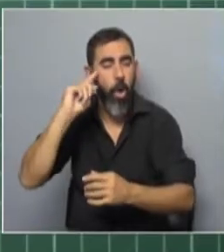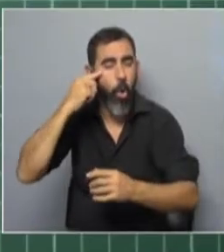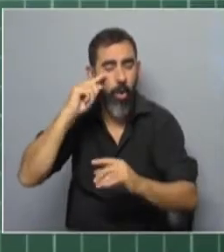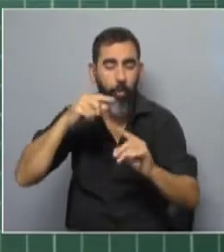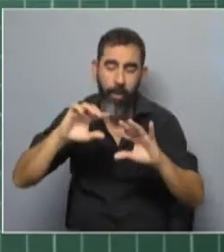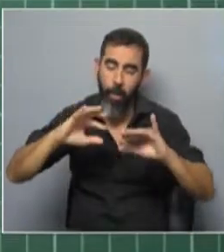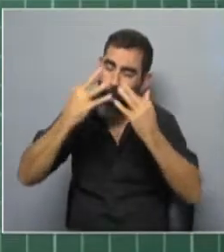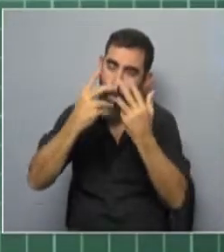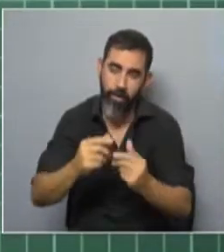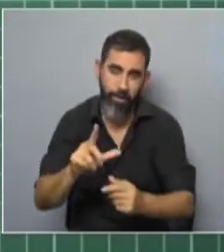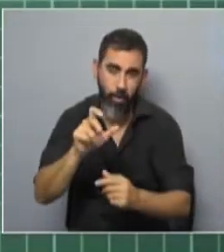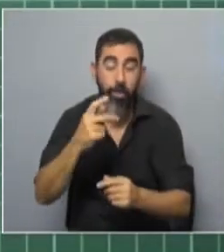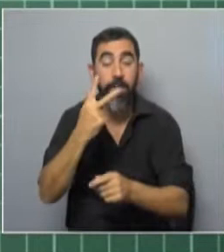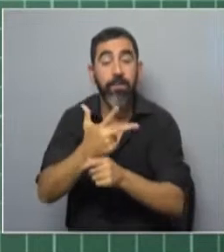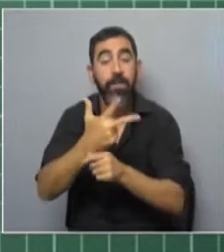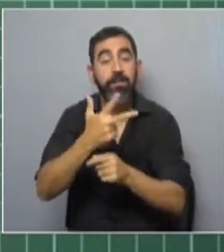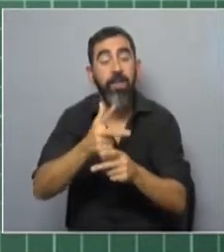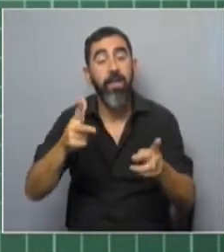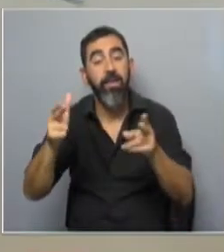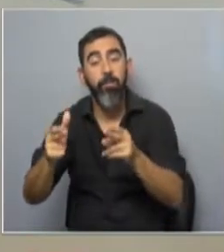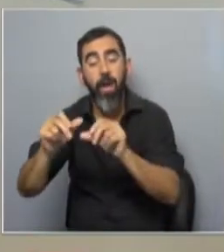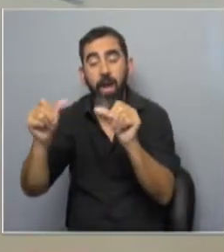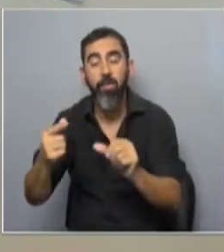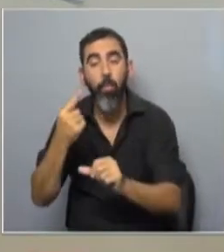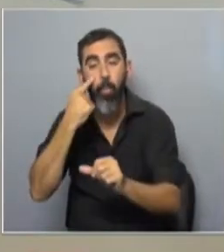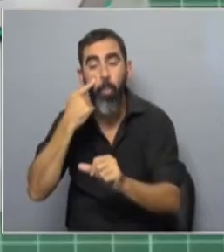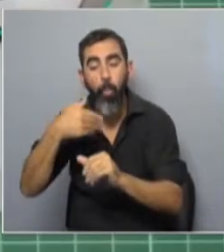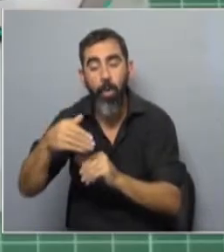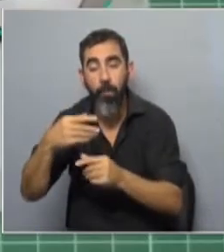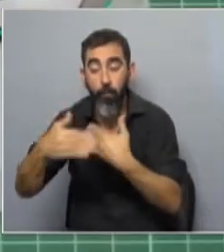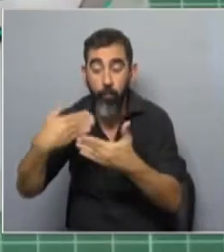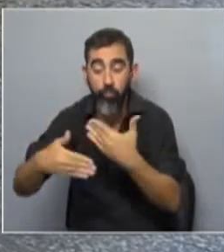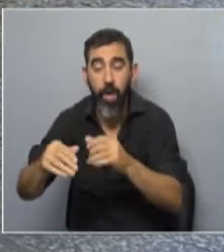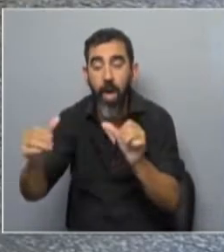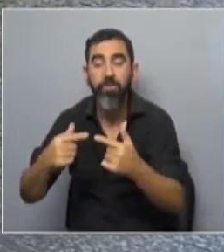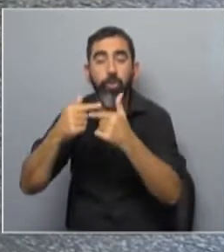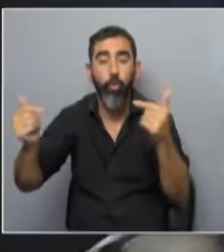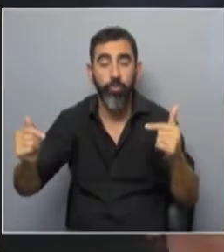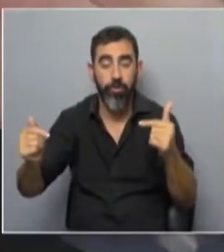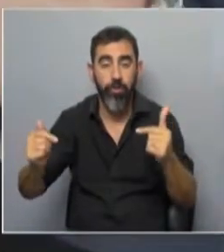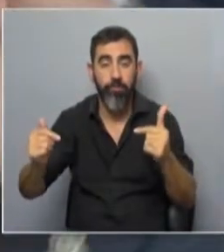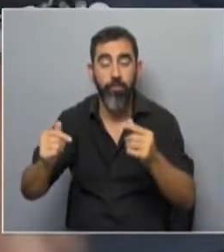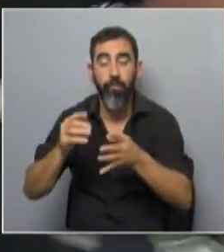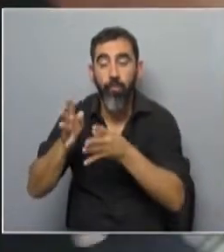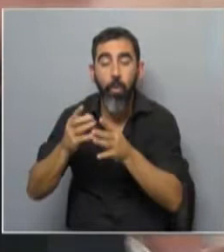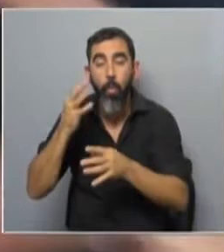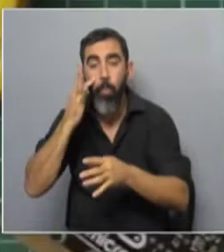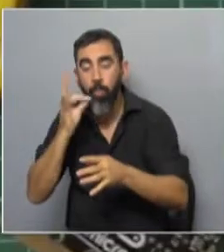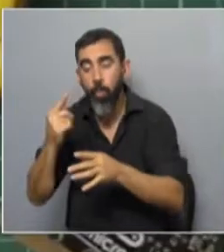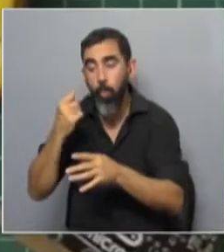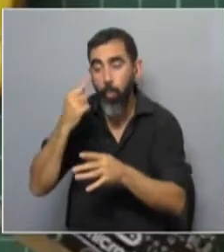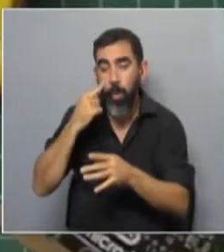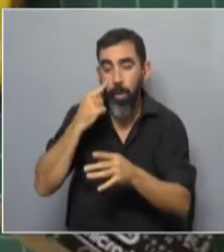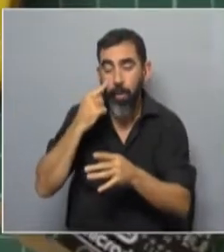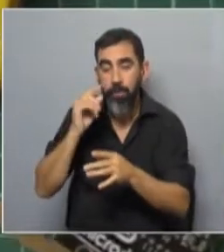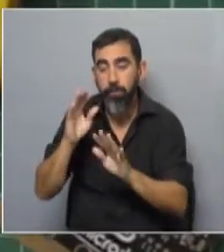bajar a tierra. Y una tercera etapa de prototipar y testear, que es poner manos a la obra y hacer cosas, ¿no? Hacer los prototipos, probarlos